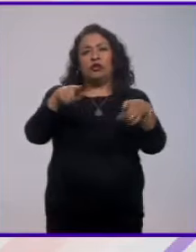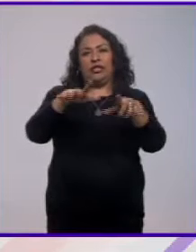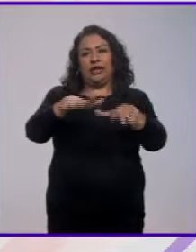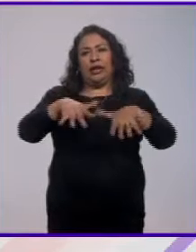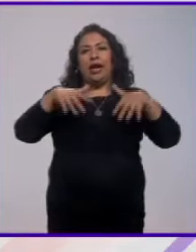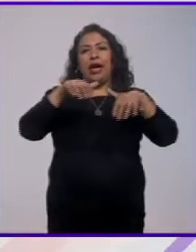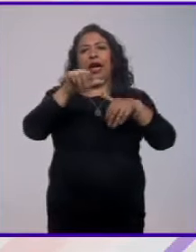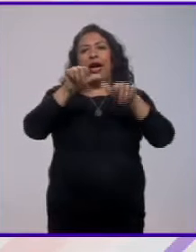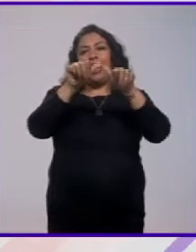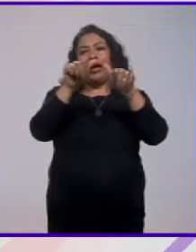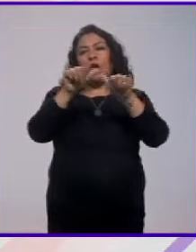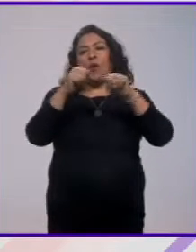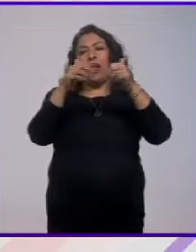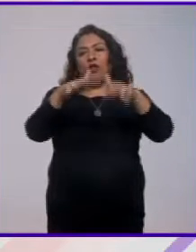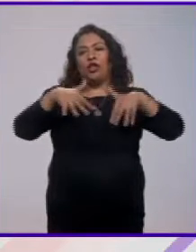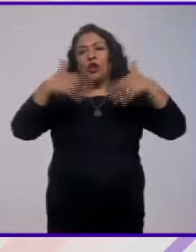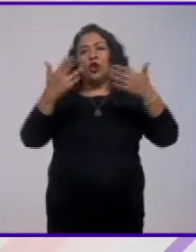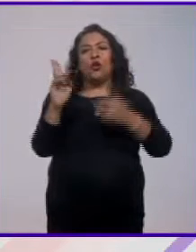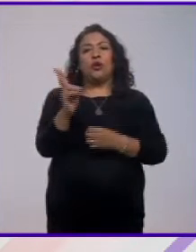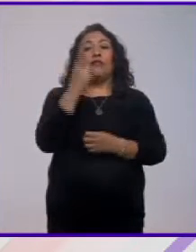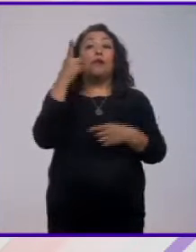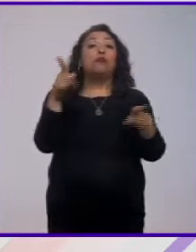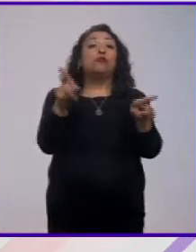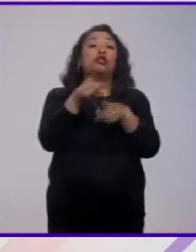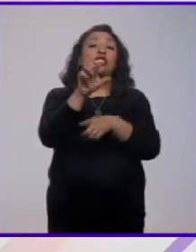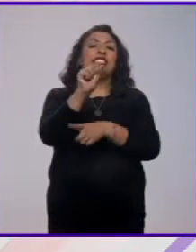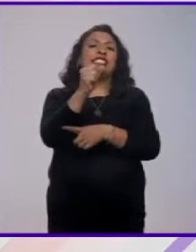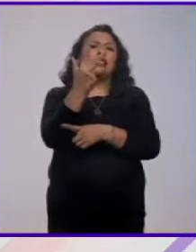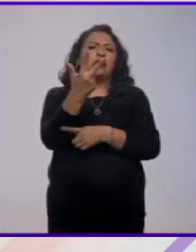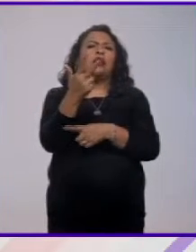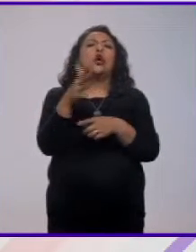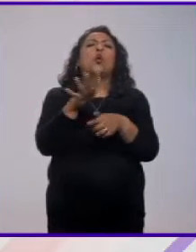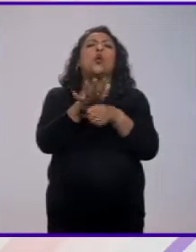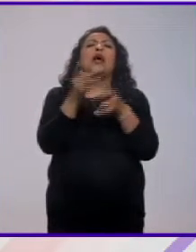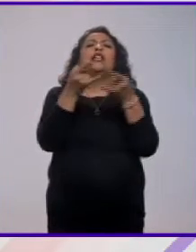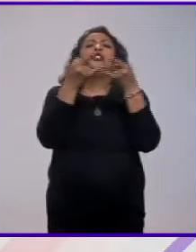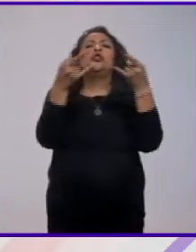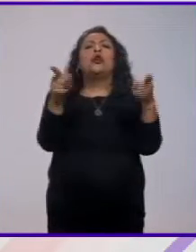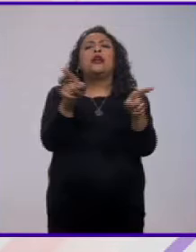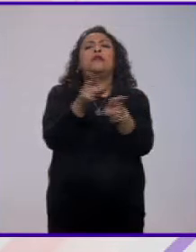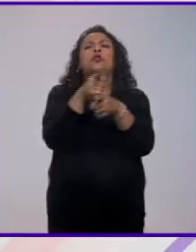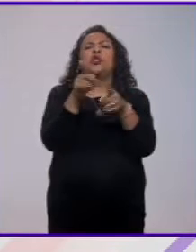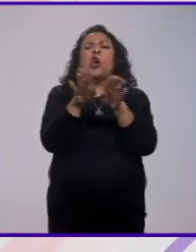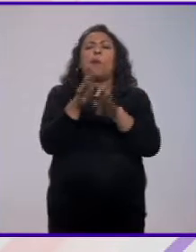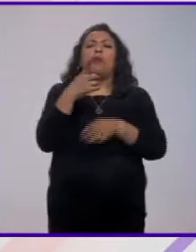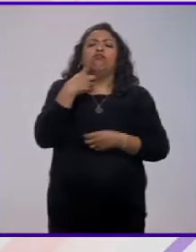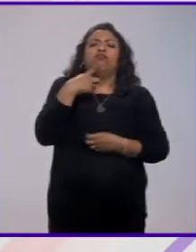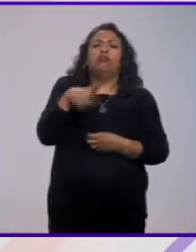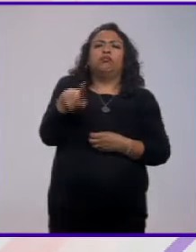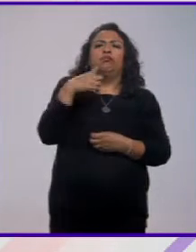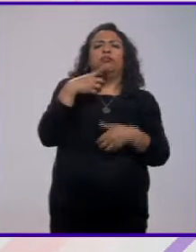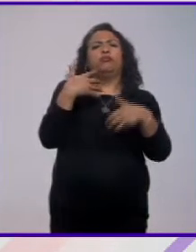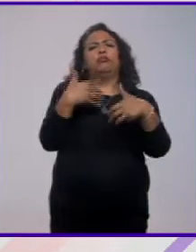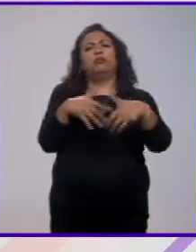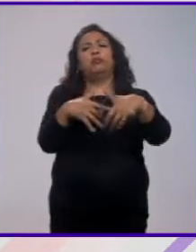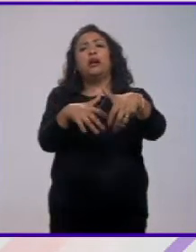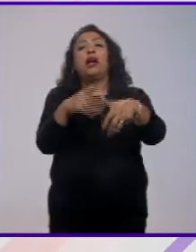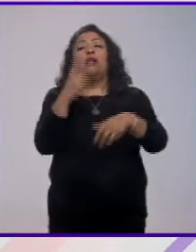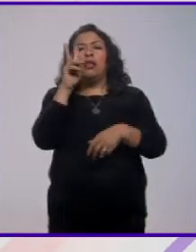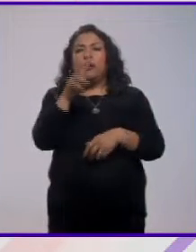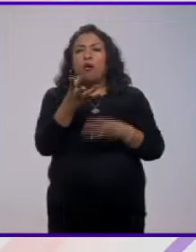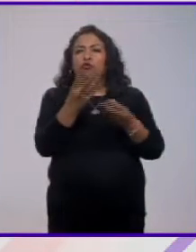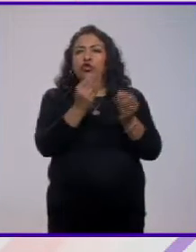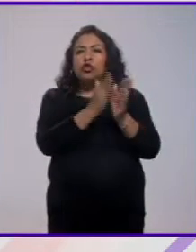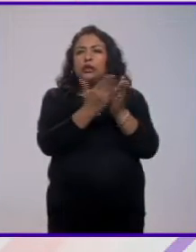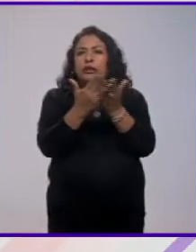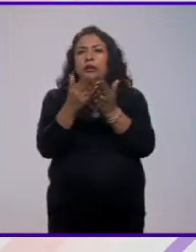de la universidad, Música del 68. ¿Cuál es la historia de la música de protesta? Es curioso porque encontramos muchos libros que nos hablan